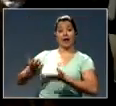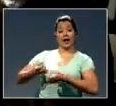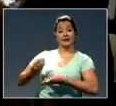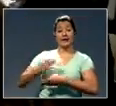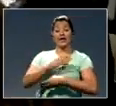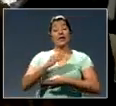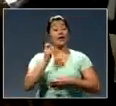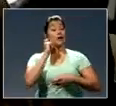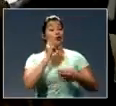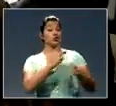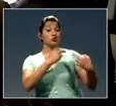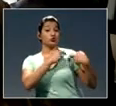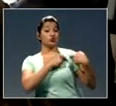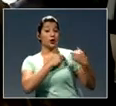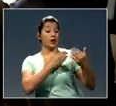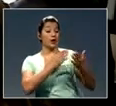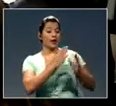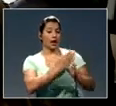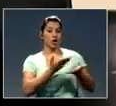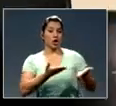mujer las labores hogareñas.